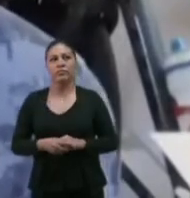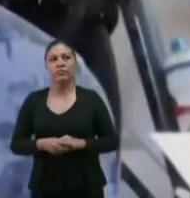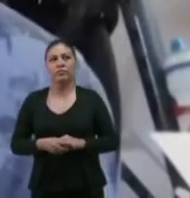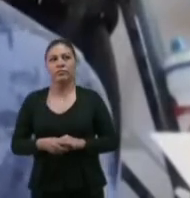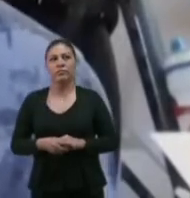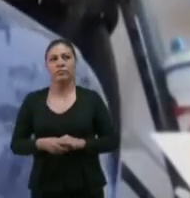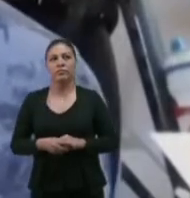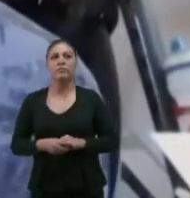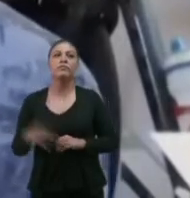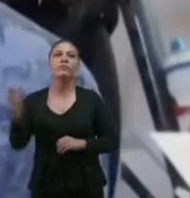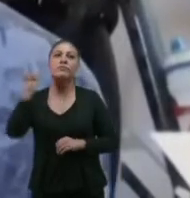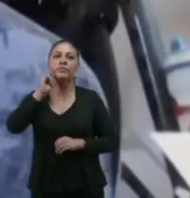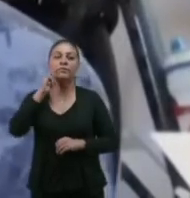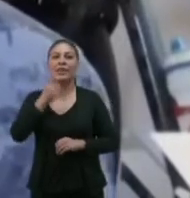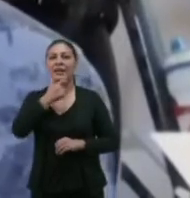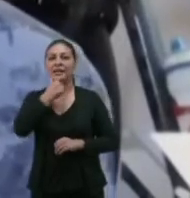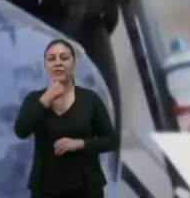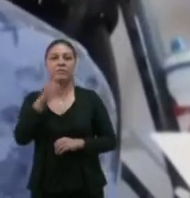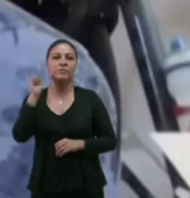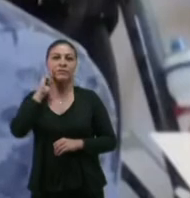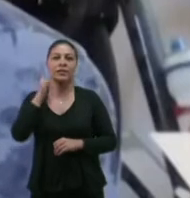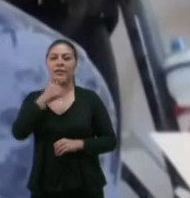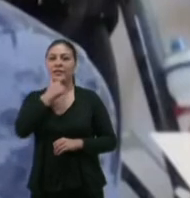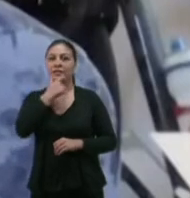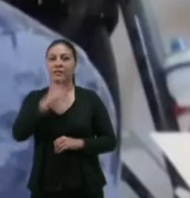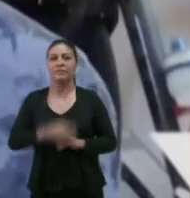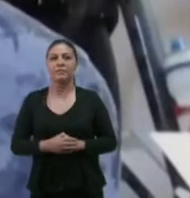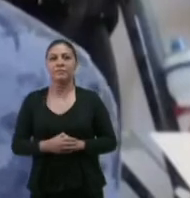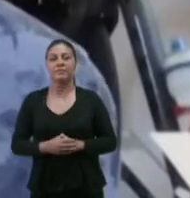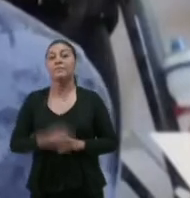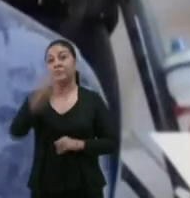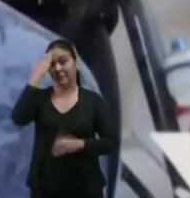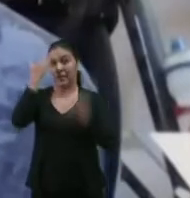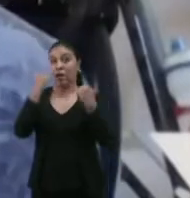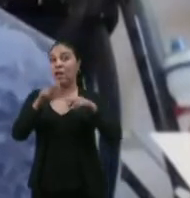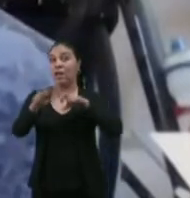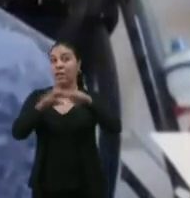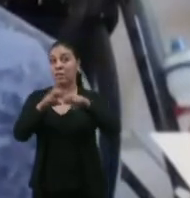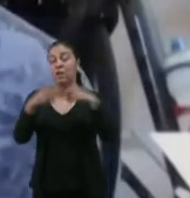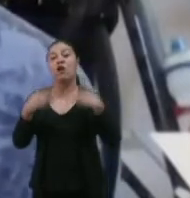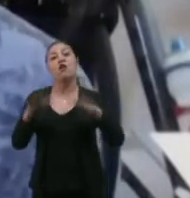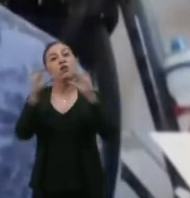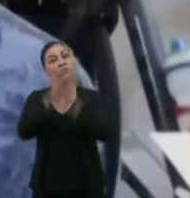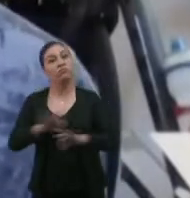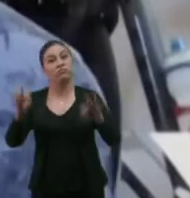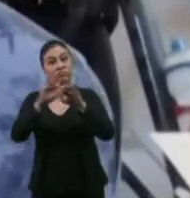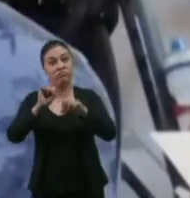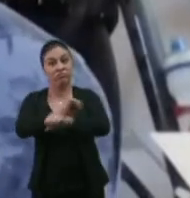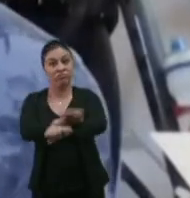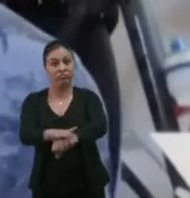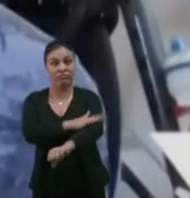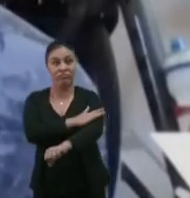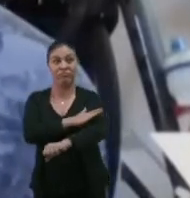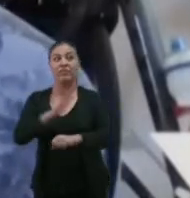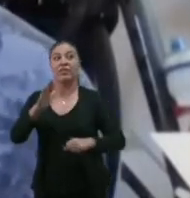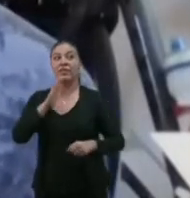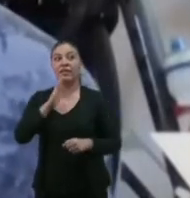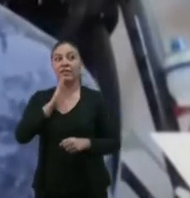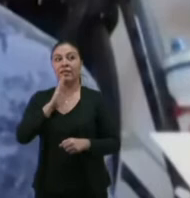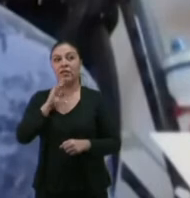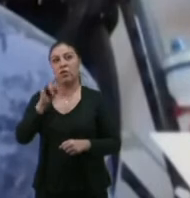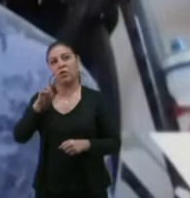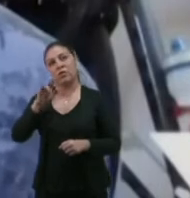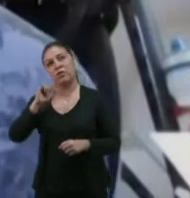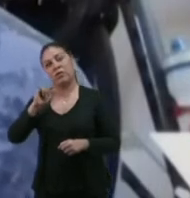Public Transportation. Forma de transporte, y estamos muy emocionados. Tengo aquí a Uri Levine, que no solo es un amigo y